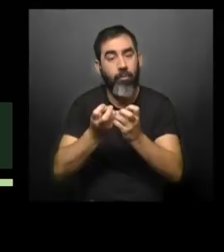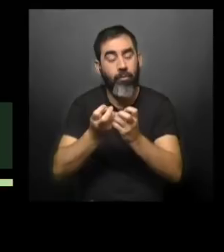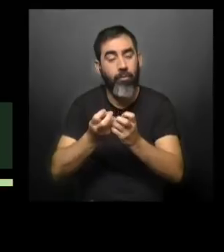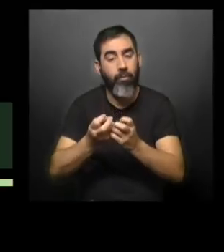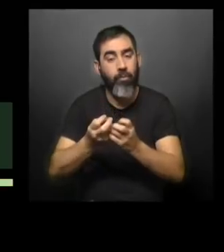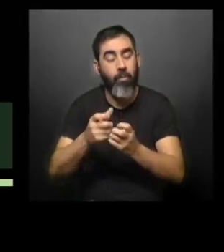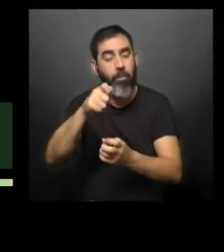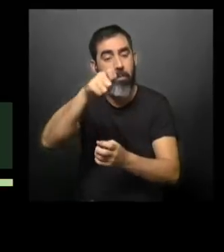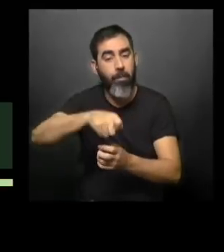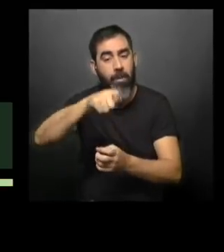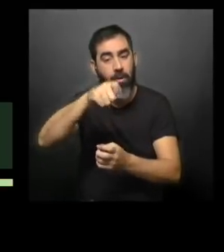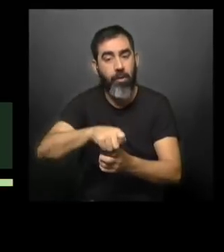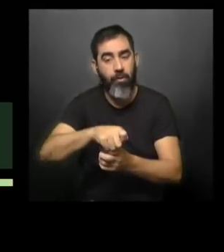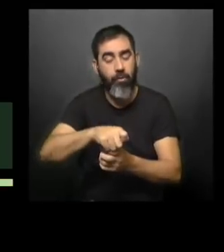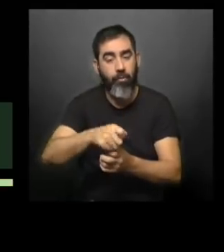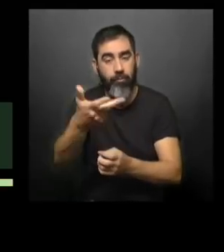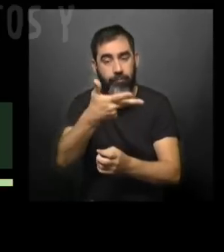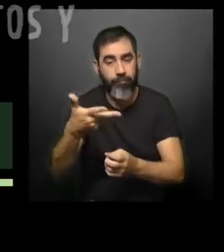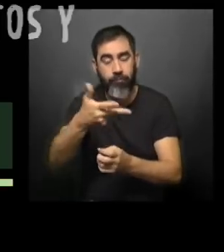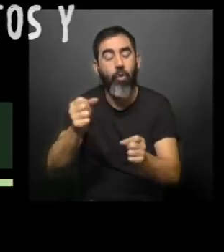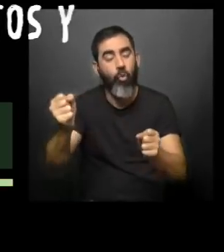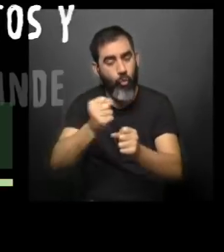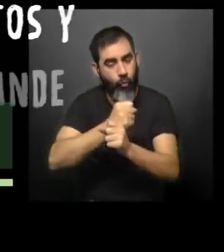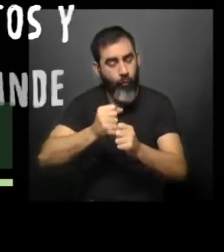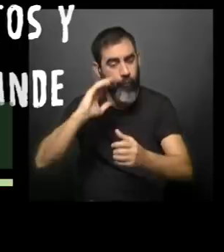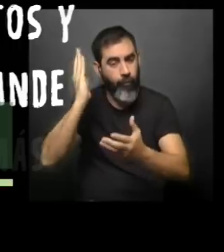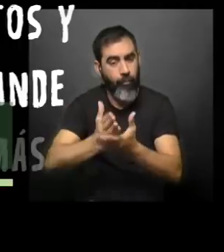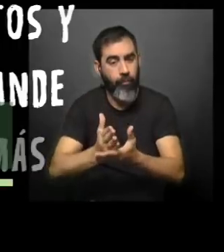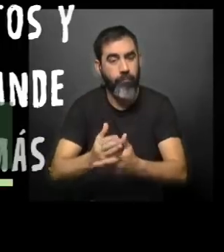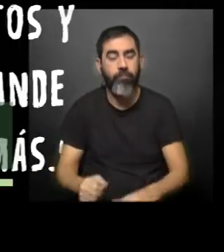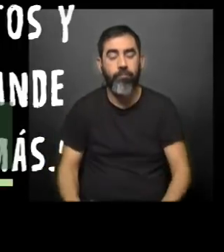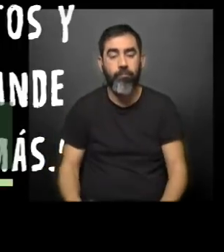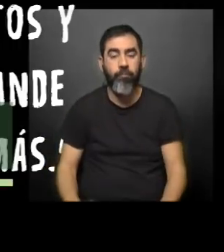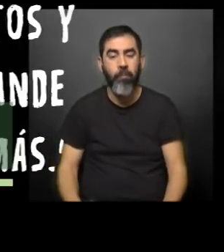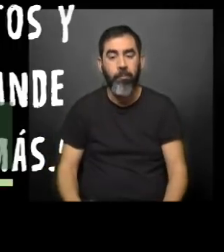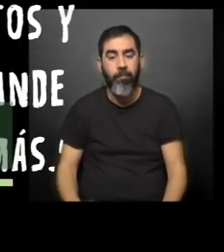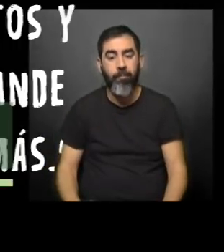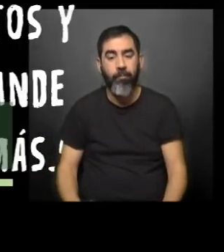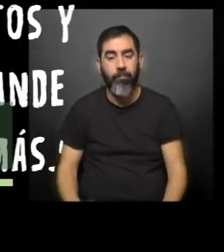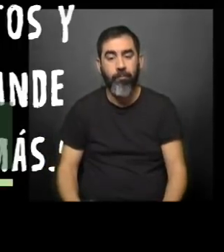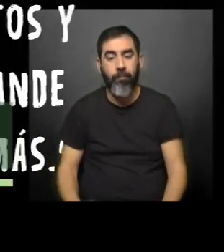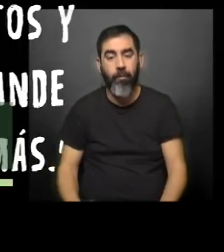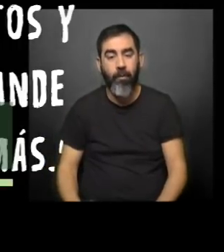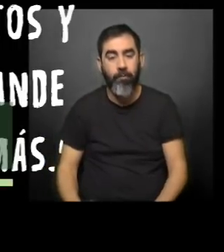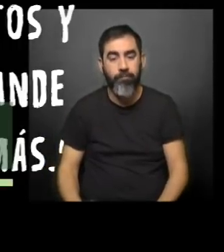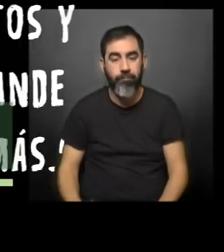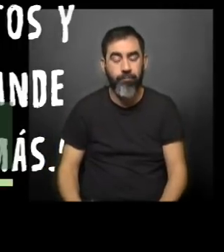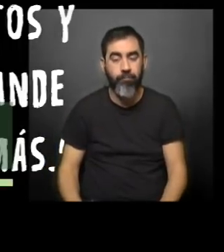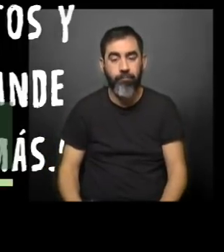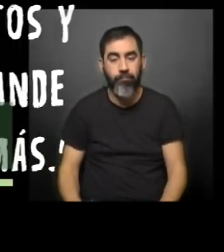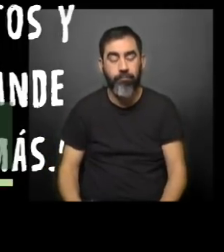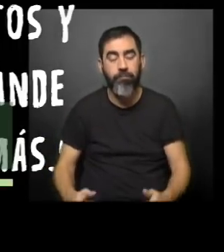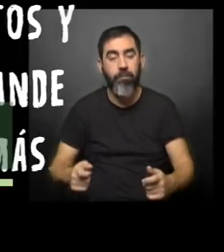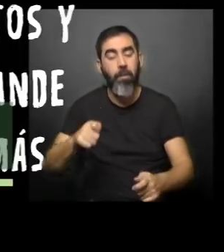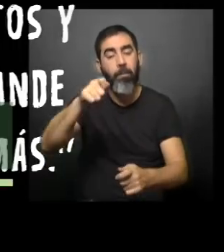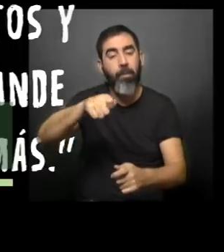Daniel tapié Ricardo miguez y Beatriz larrié confirmó la sentencia en todos sus términos incluida la tipificación para esto los